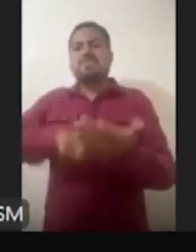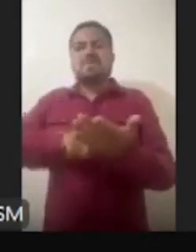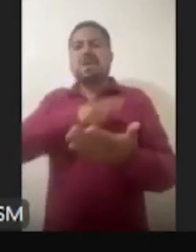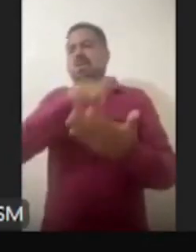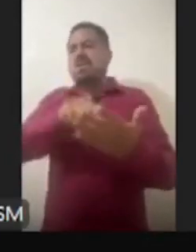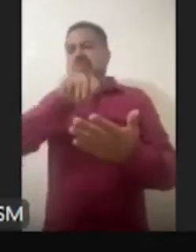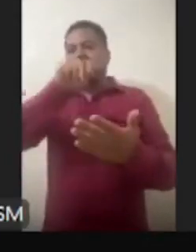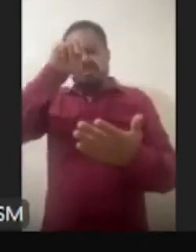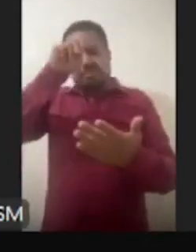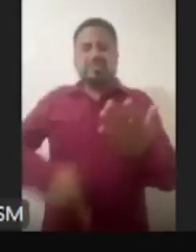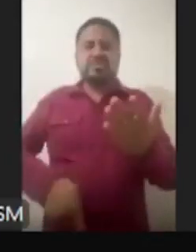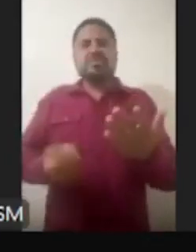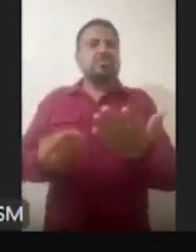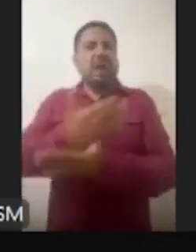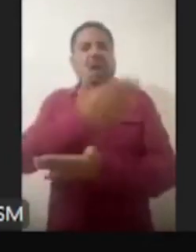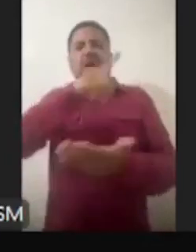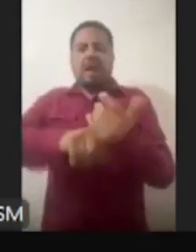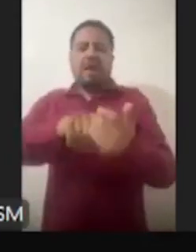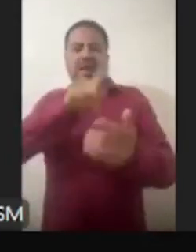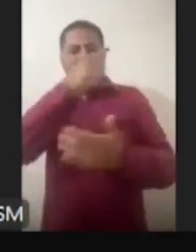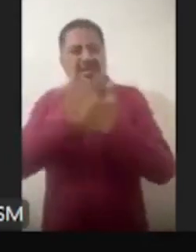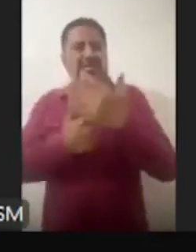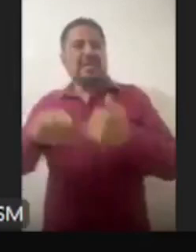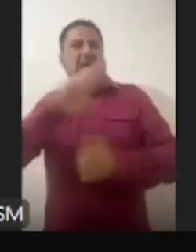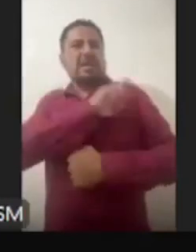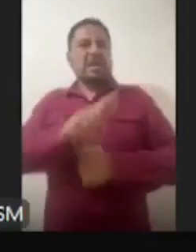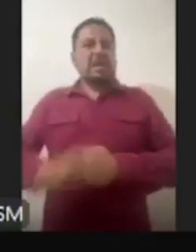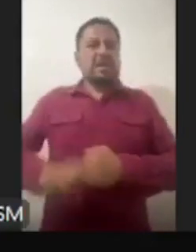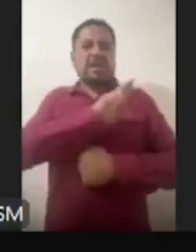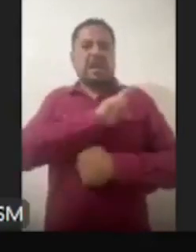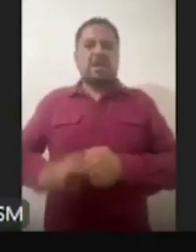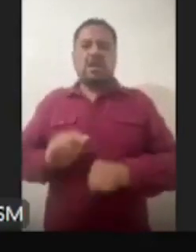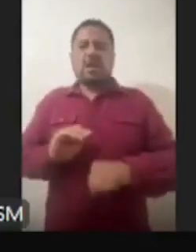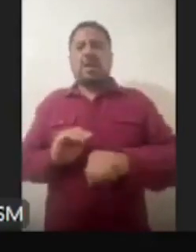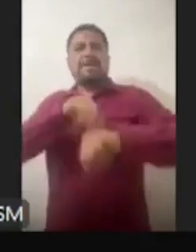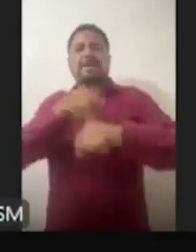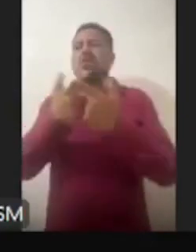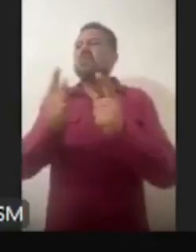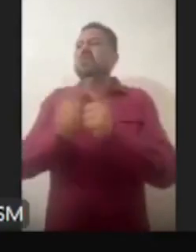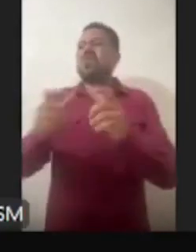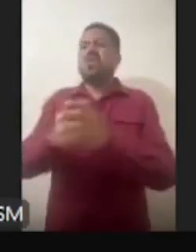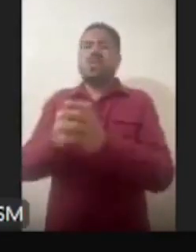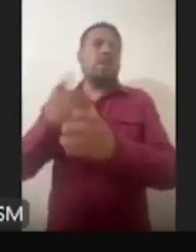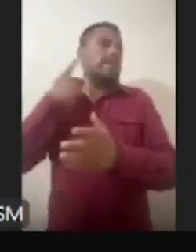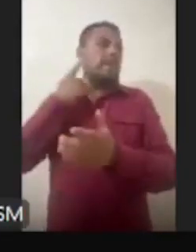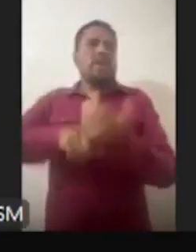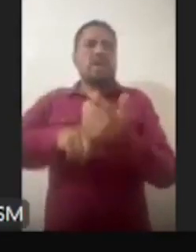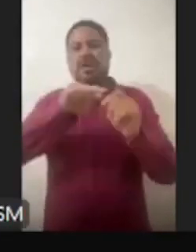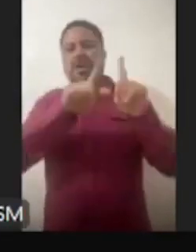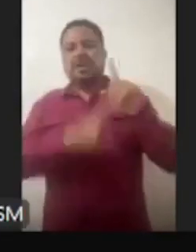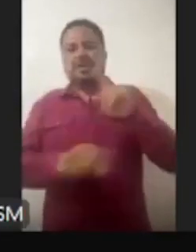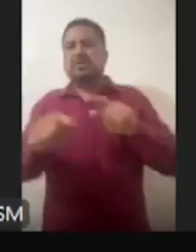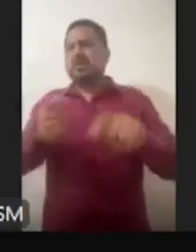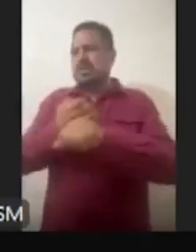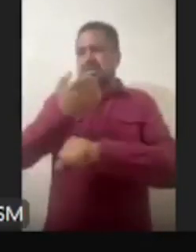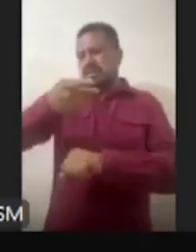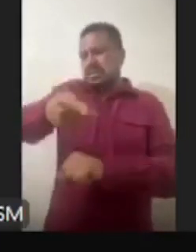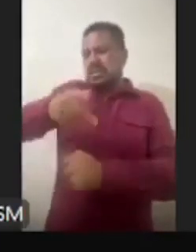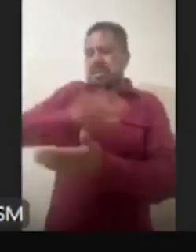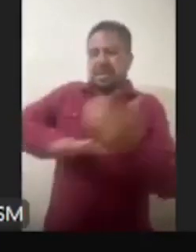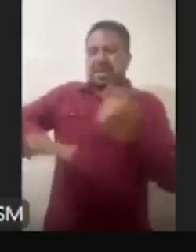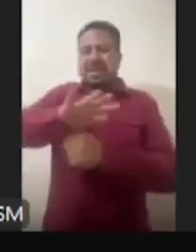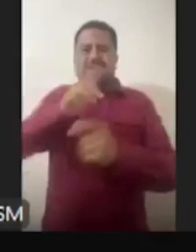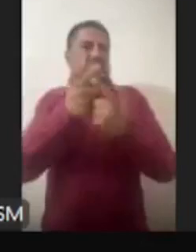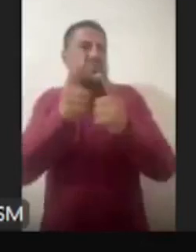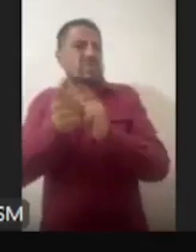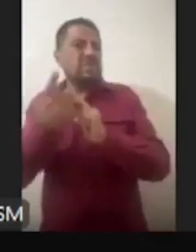de regidurías de los ayuntamientos postuladas por los partidos políticos nacionales, locales y por las coaliciones parciales, con motivo de las renuncias